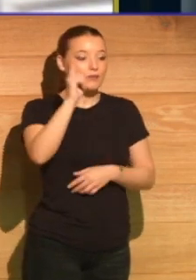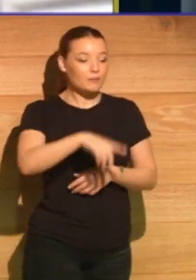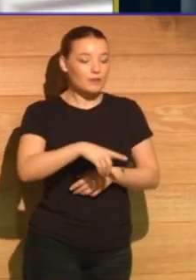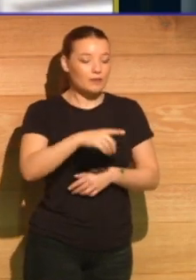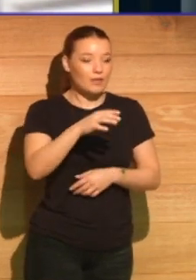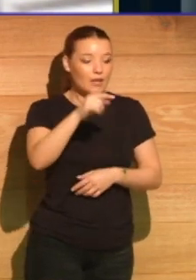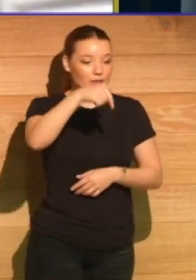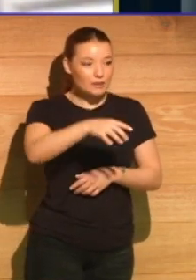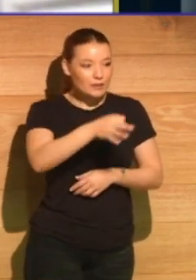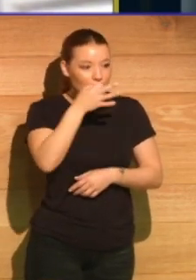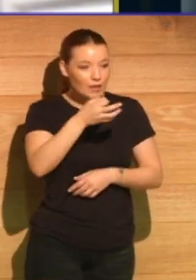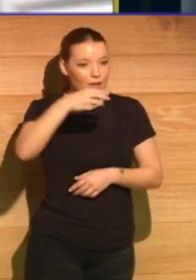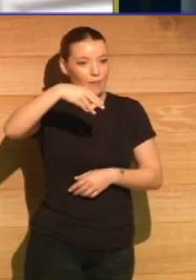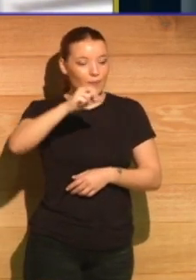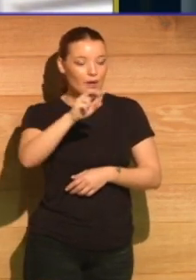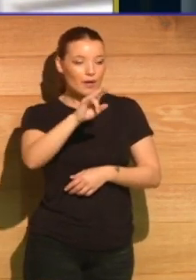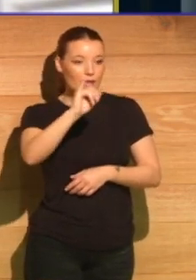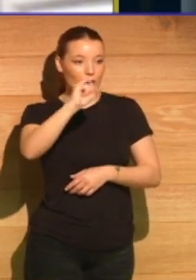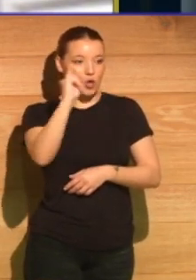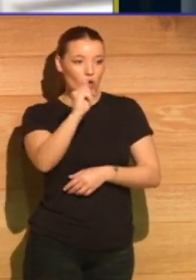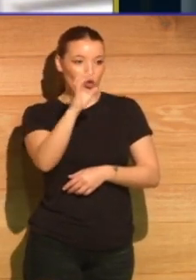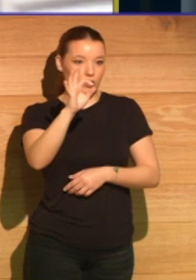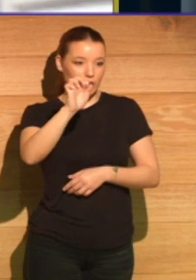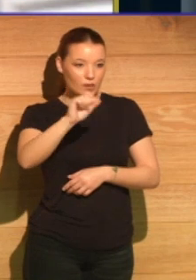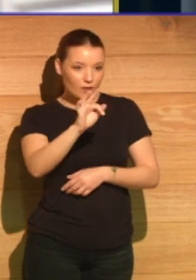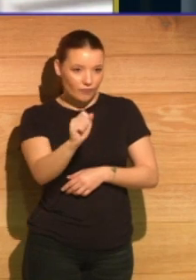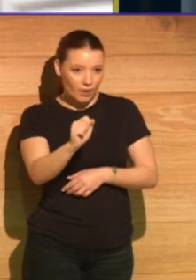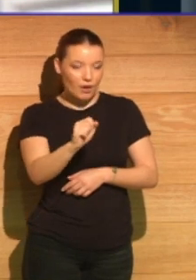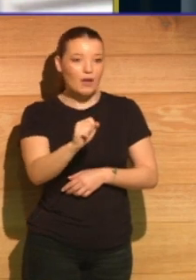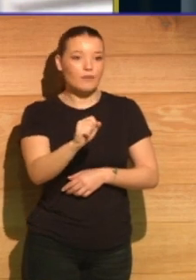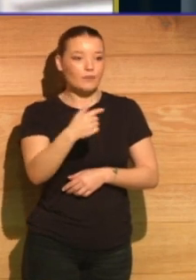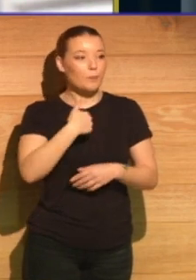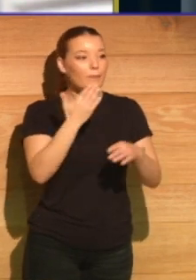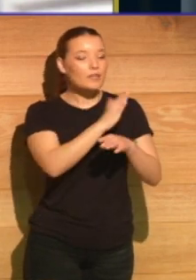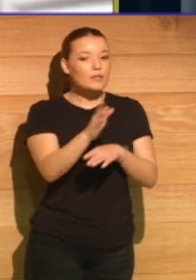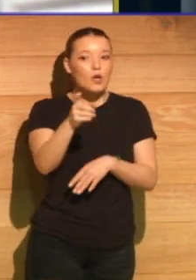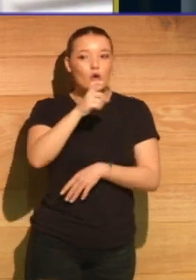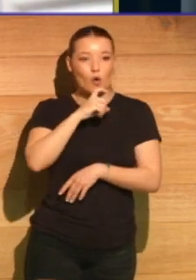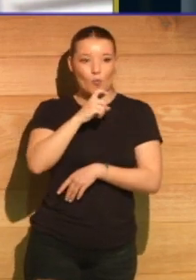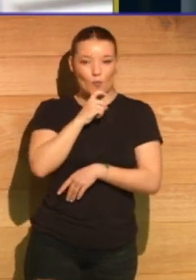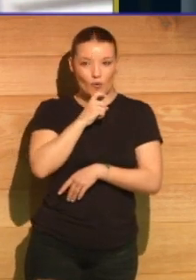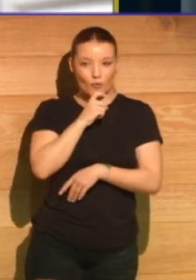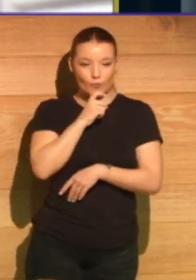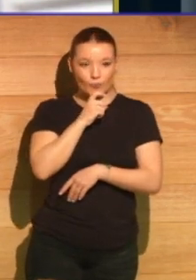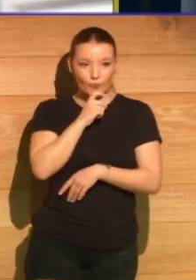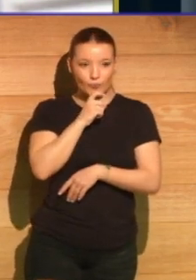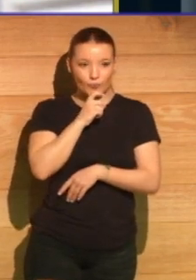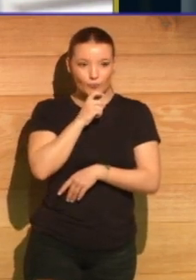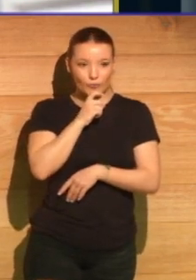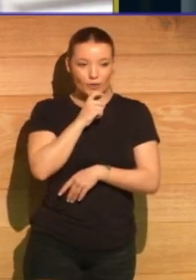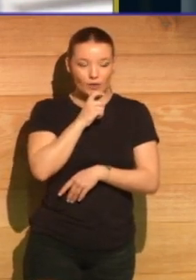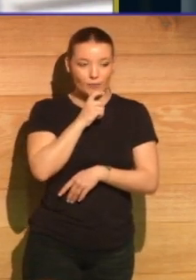Josefa Izuel. Para presentarla voy a robar las palabras de otra